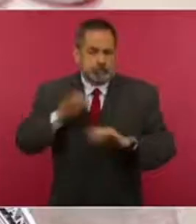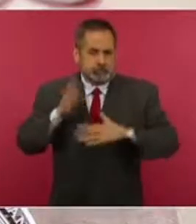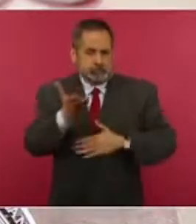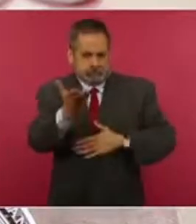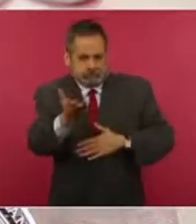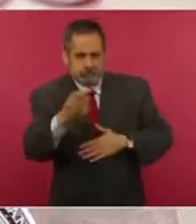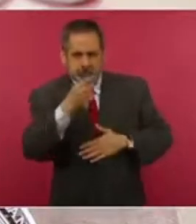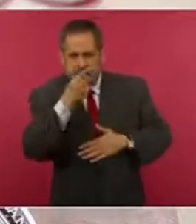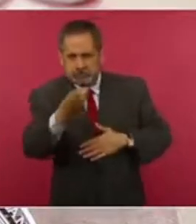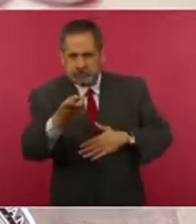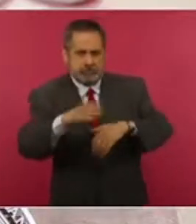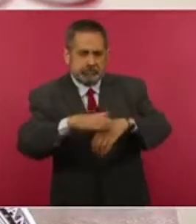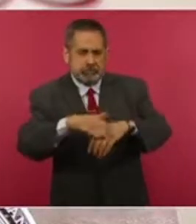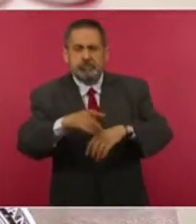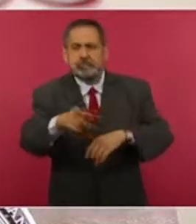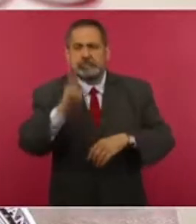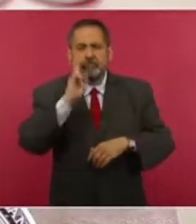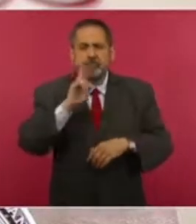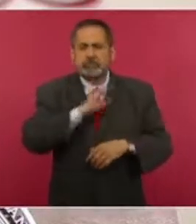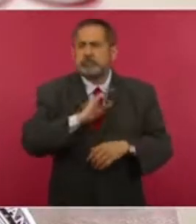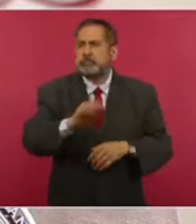propongo que